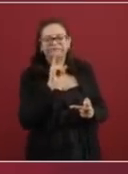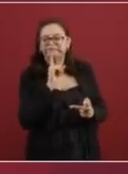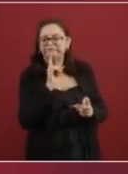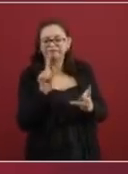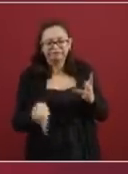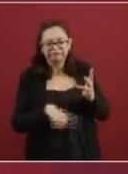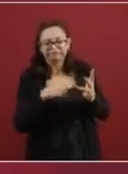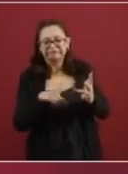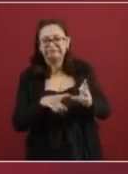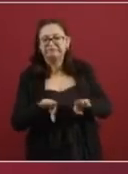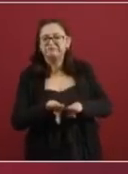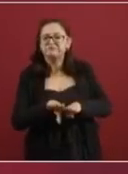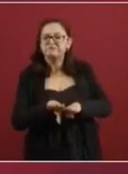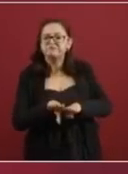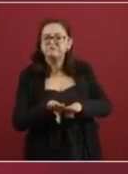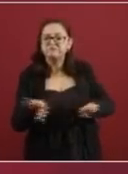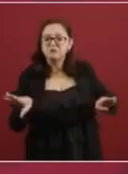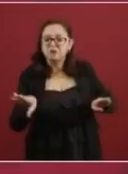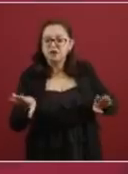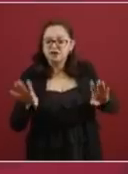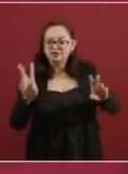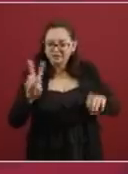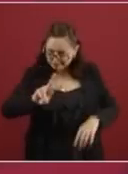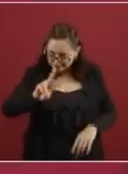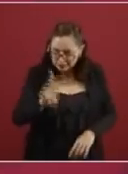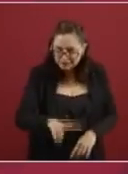con democracia,